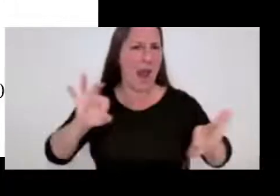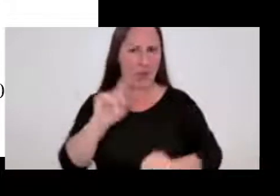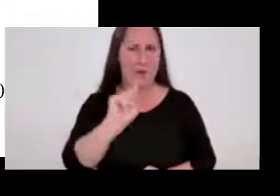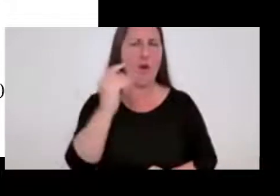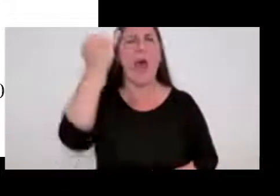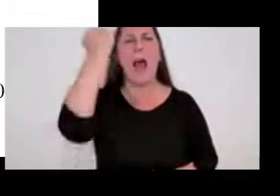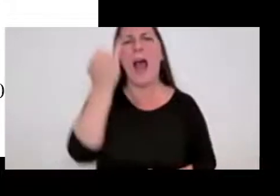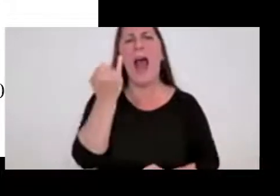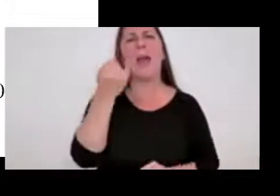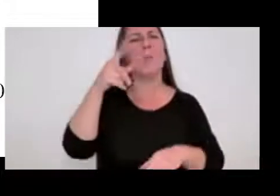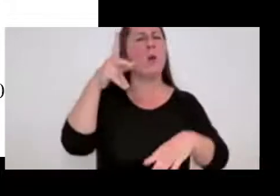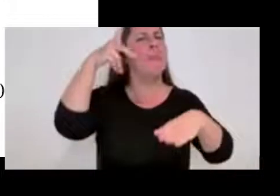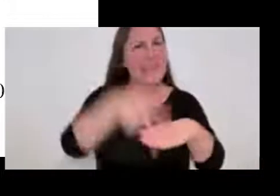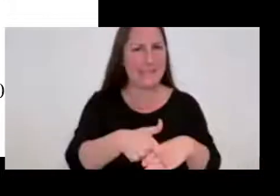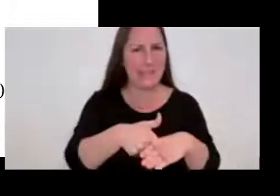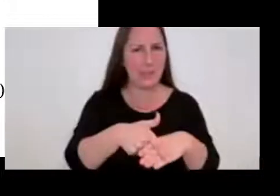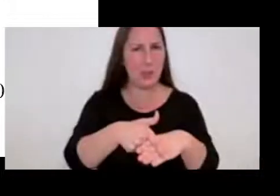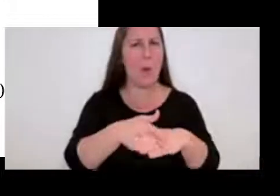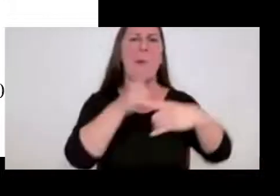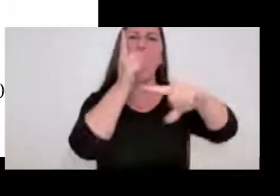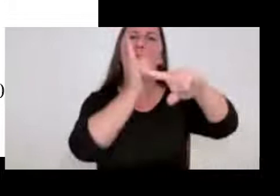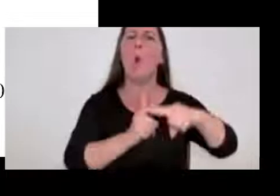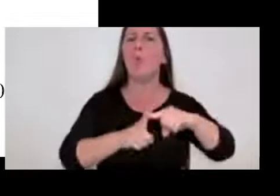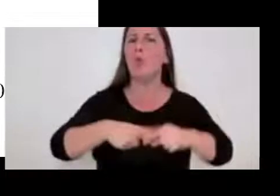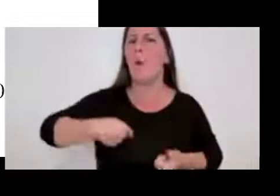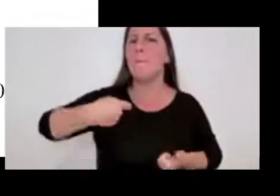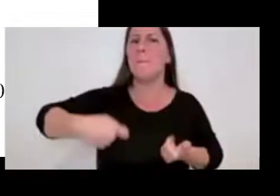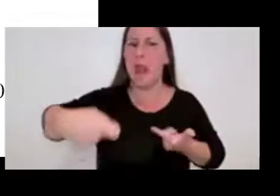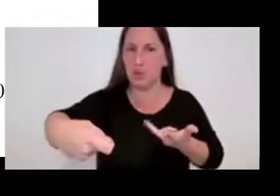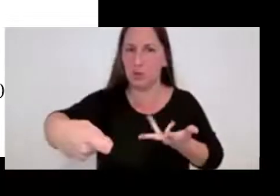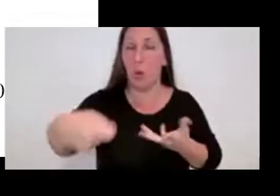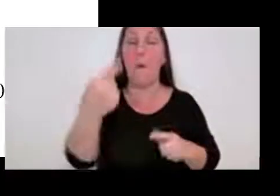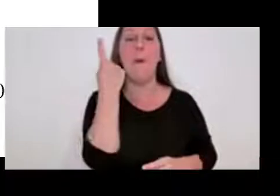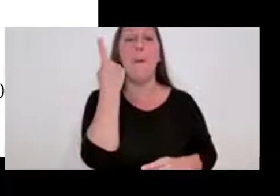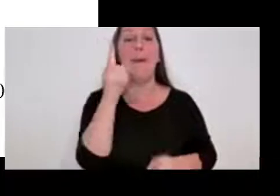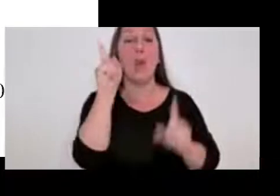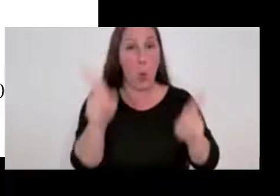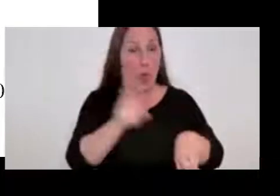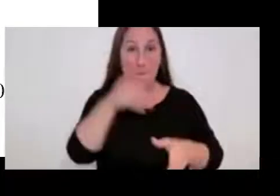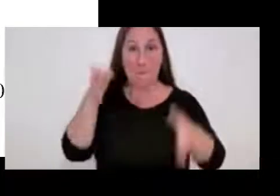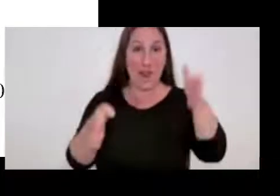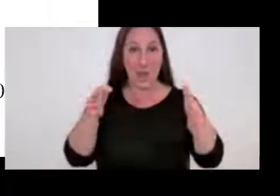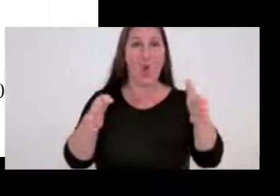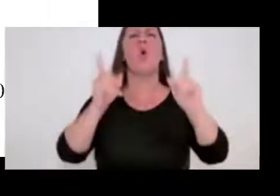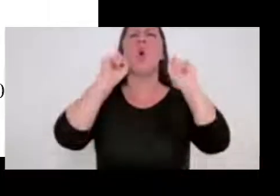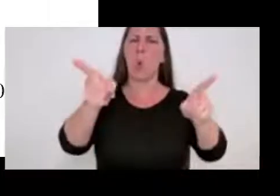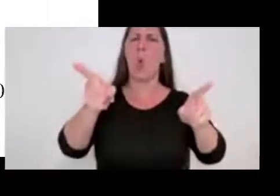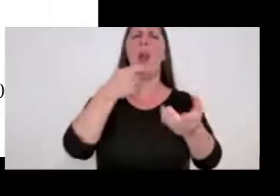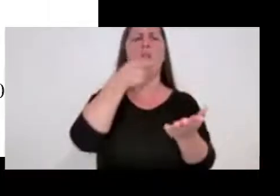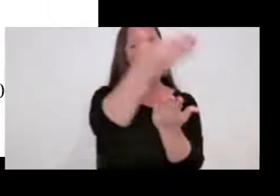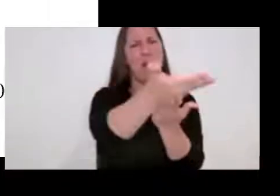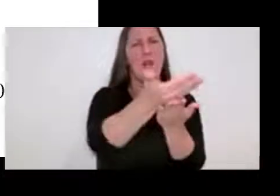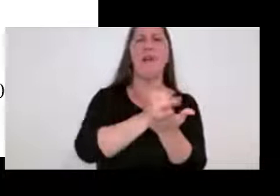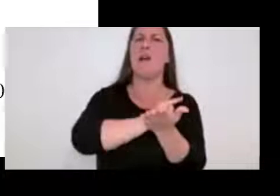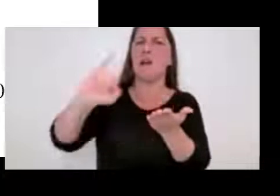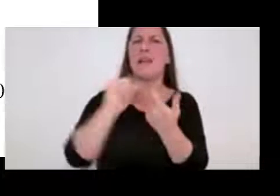de receso para el cómputo de los plazos, pero sin embargo, durante ese periodo se pueden notificar requerimientos